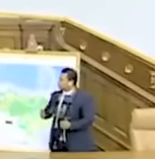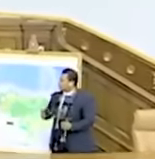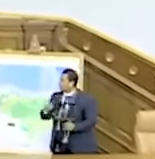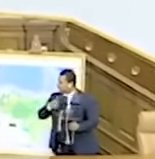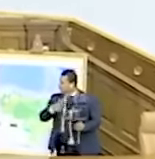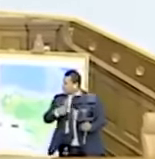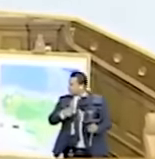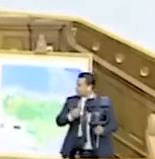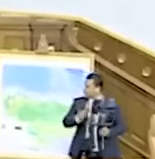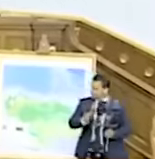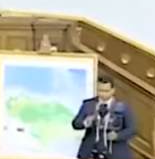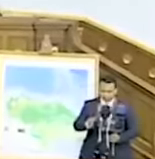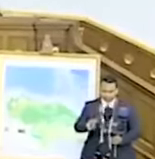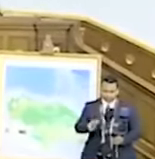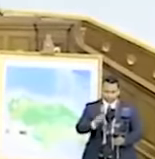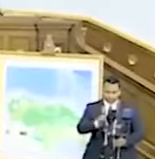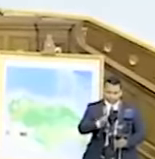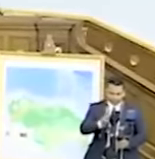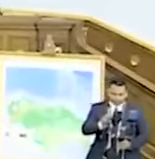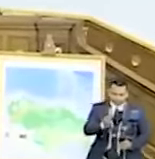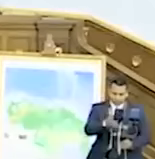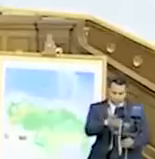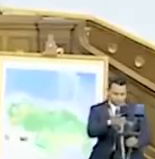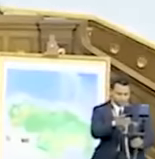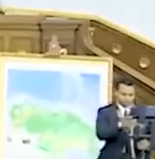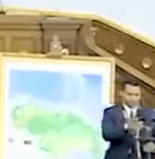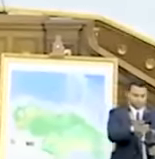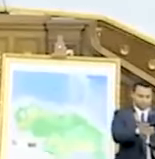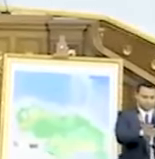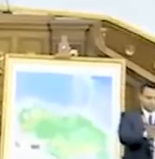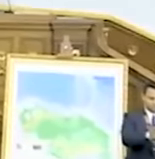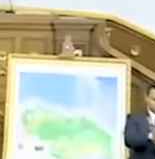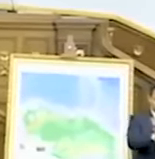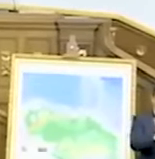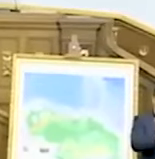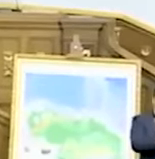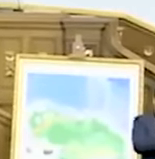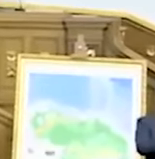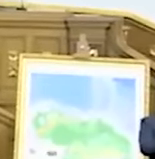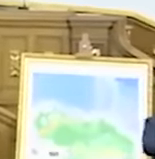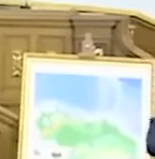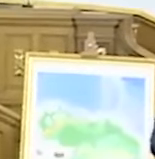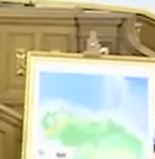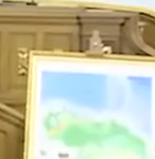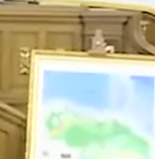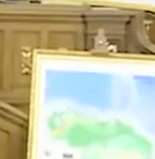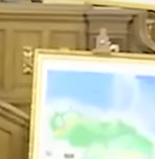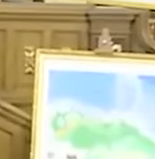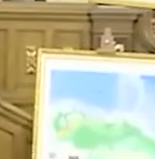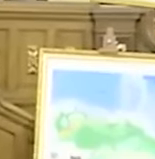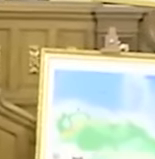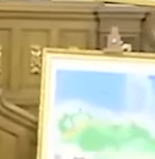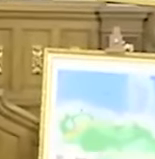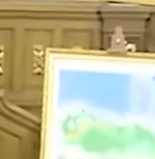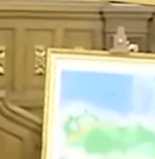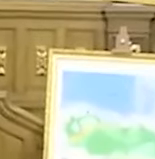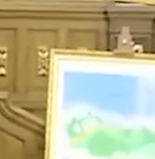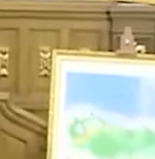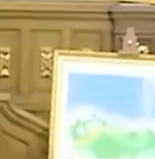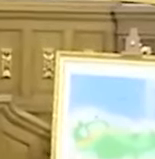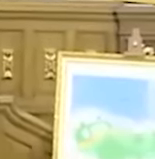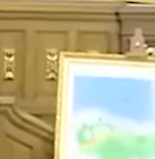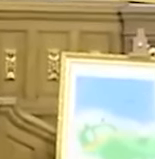Gracias, diputadas y diputados. Vamos a proceder a la juramentación del diputado Pedro Infante